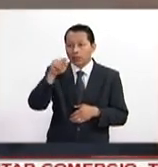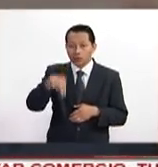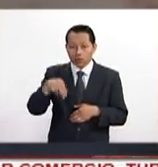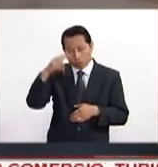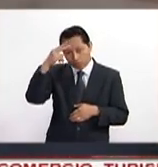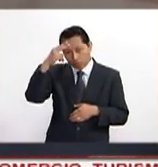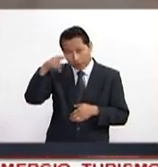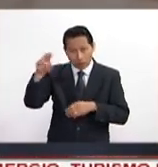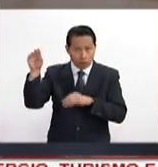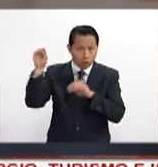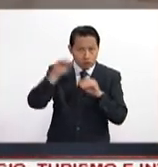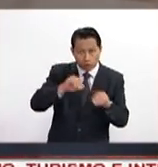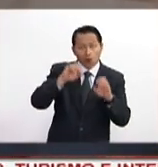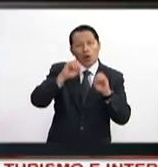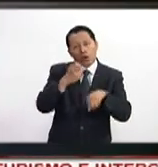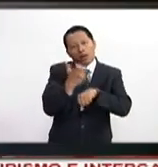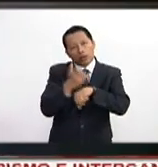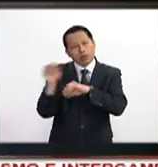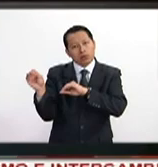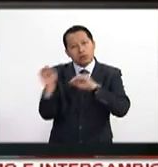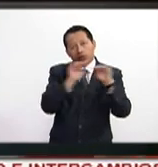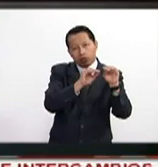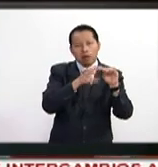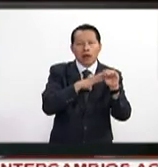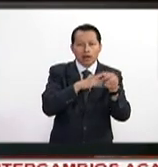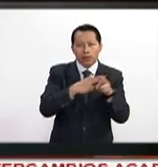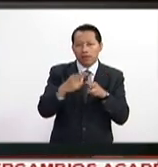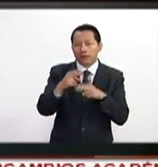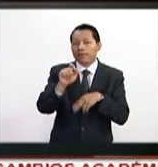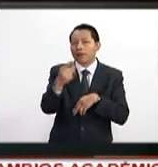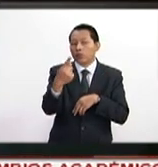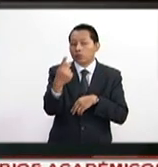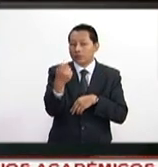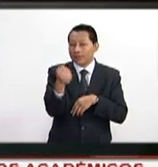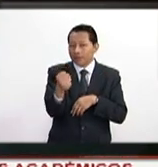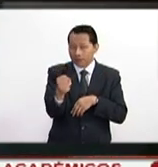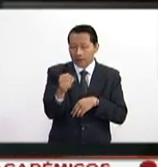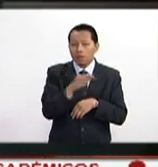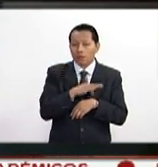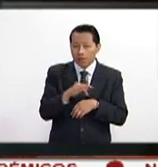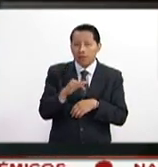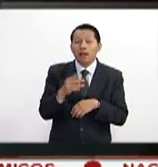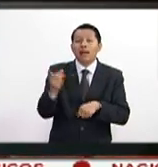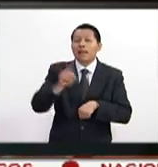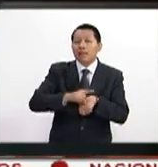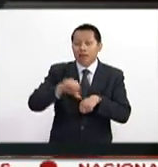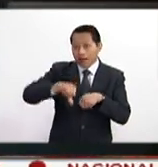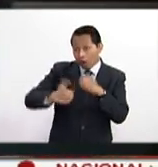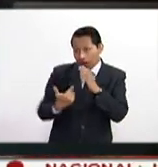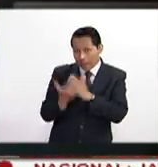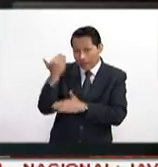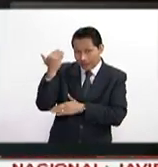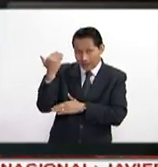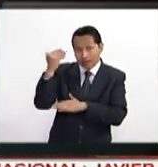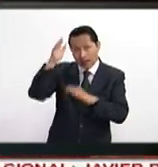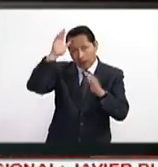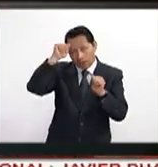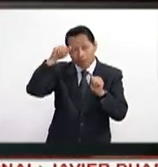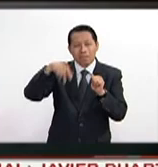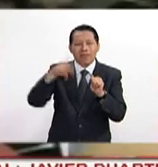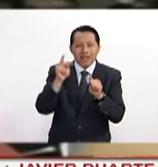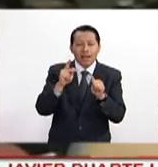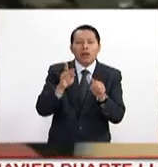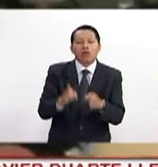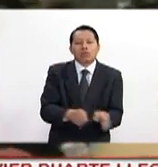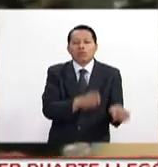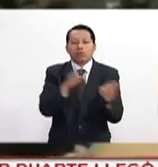Unidos, se aplazó hasta el próximo 21 de septiembre. La sesión estaba pactada para realizarse esta mañana. Sin embargo, se retrasó para